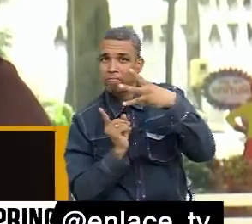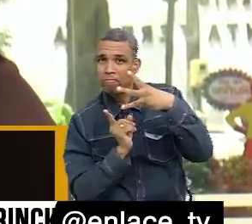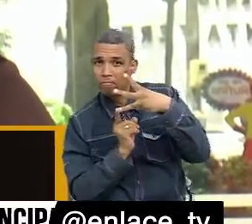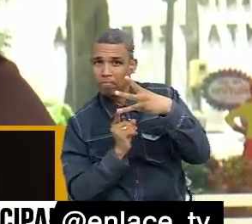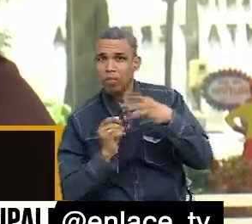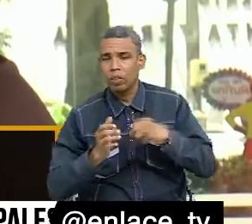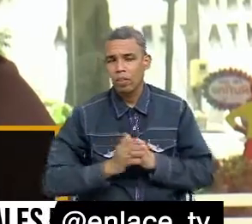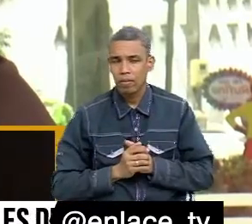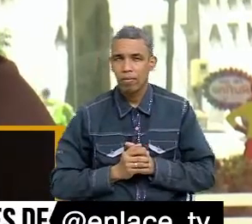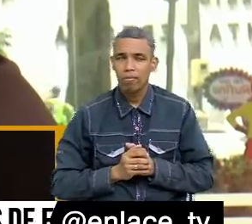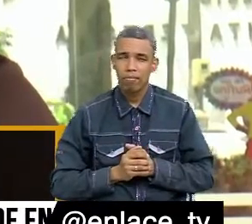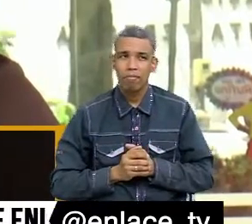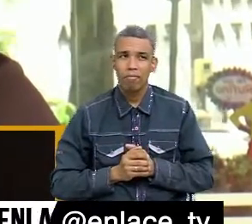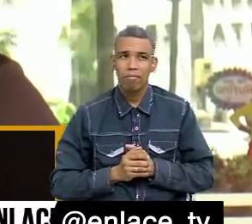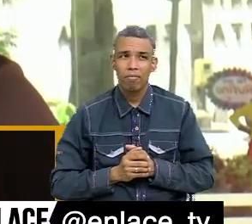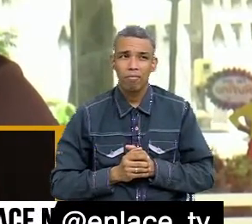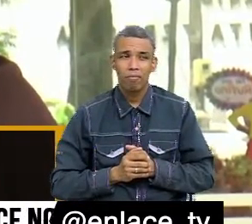y